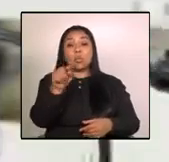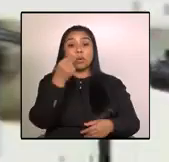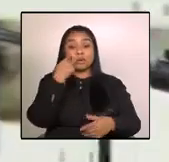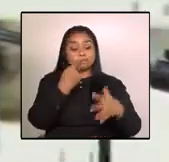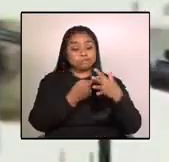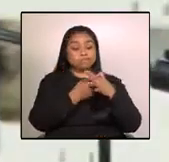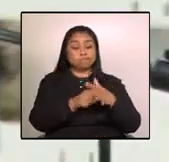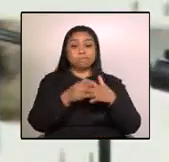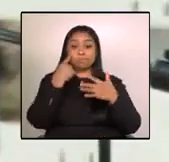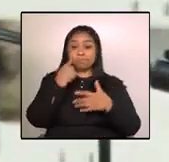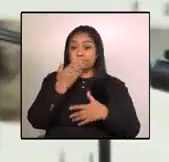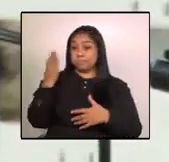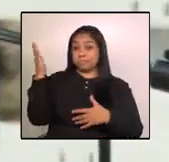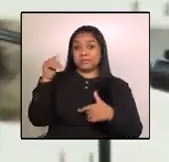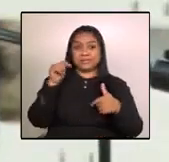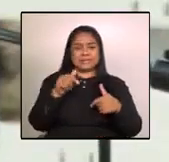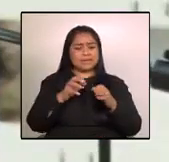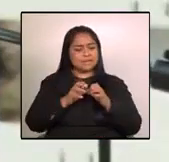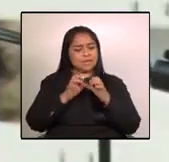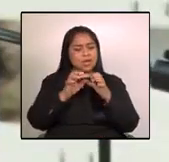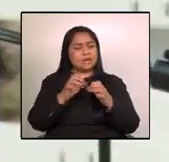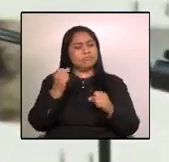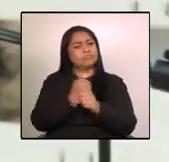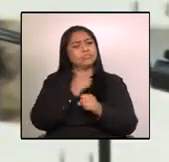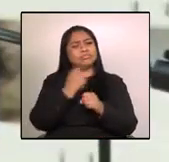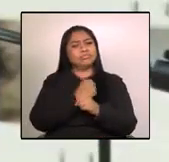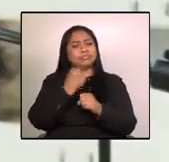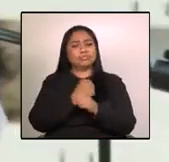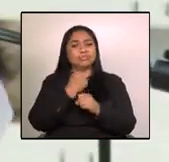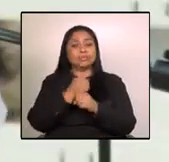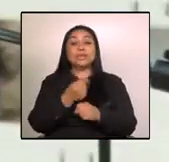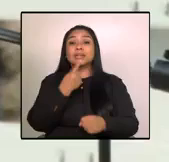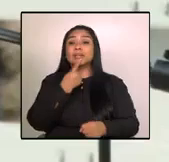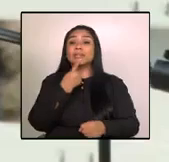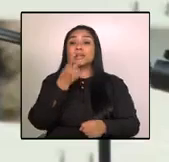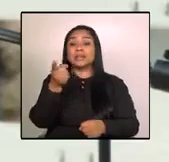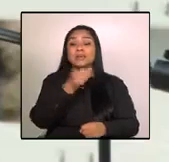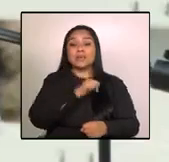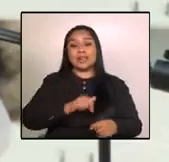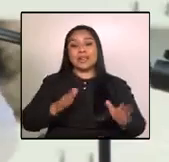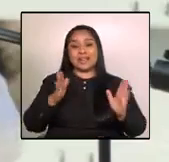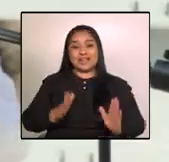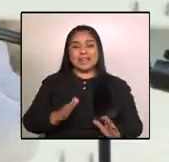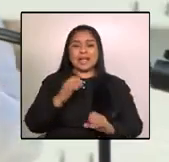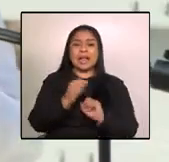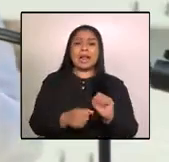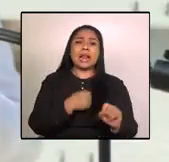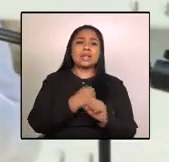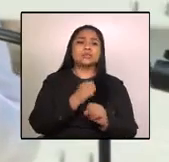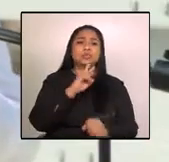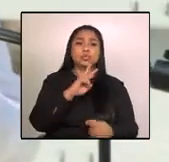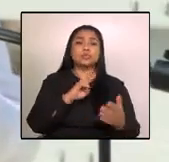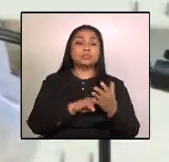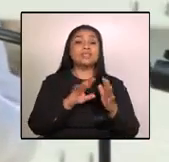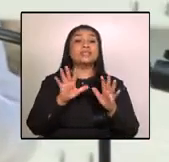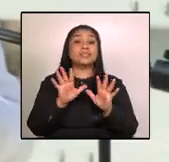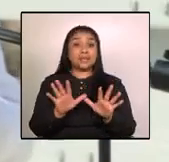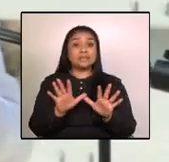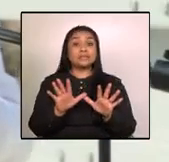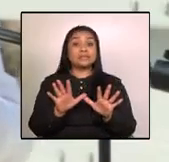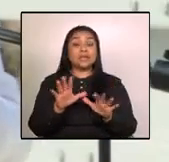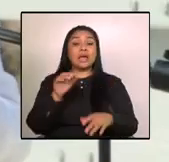inaugure este esfuerzo de muchos años. Ya lo decía nuestro alcalde, en el año 2010,